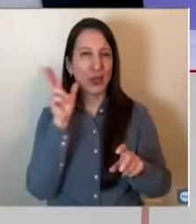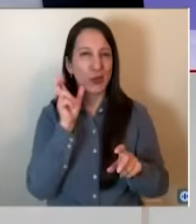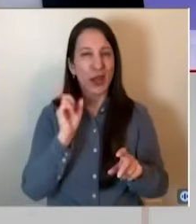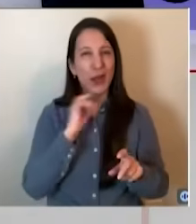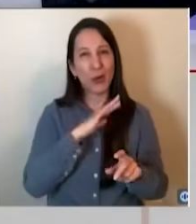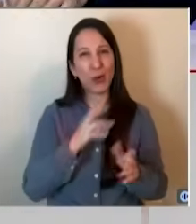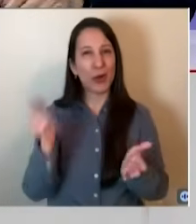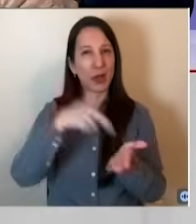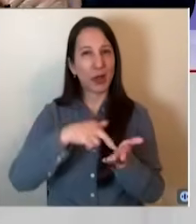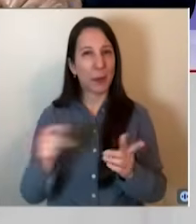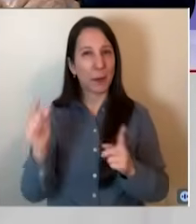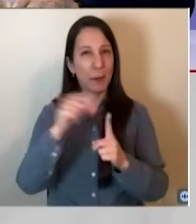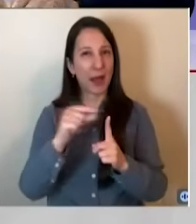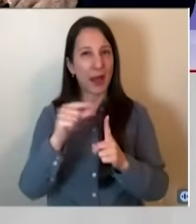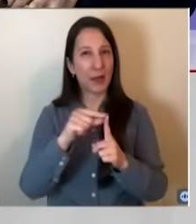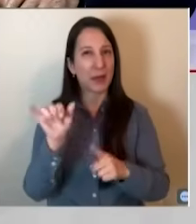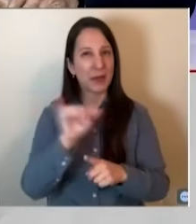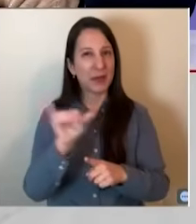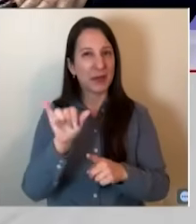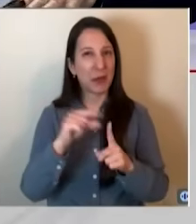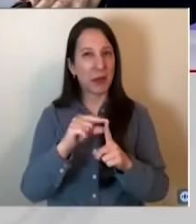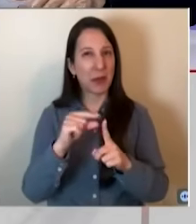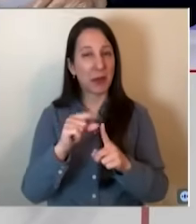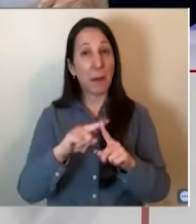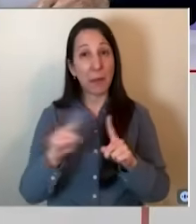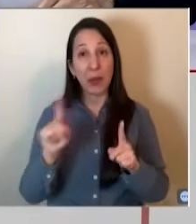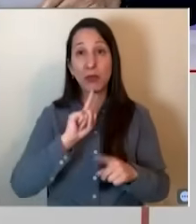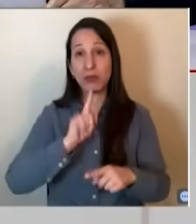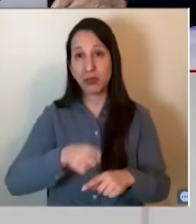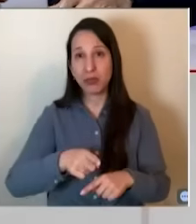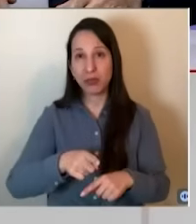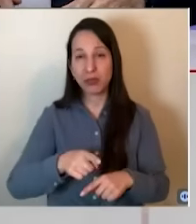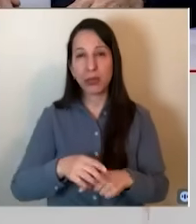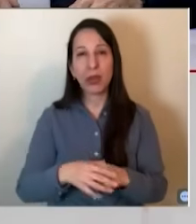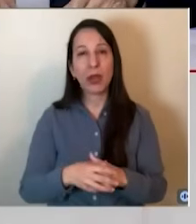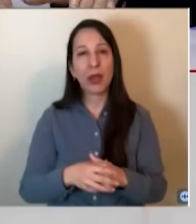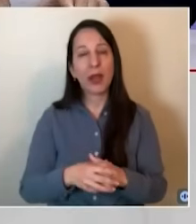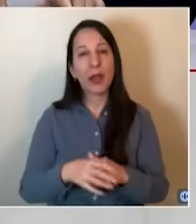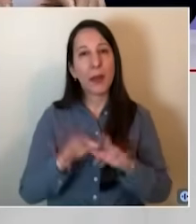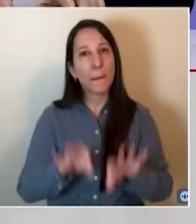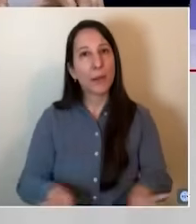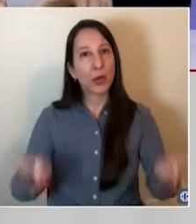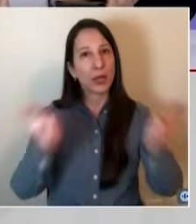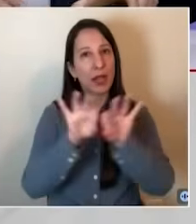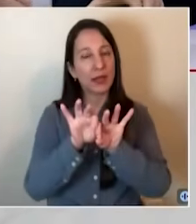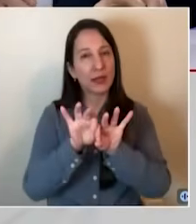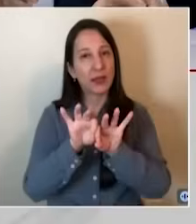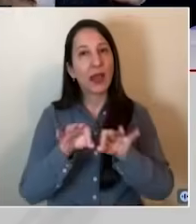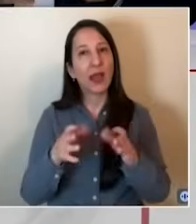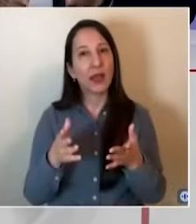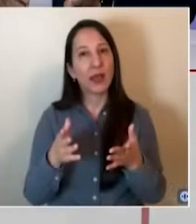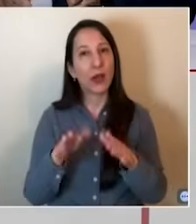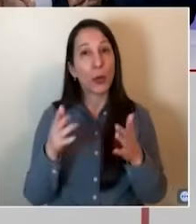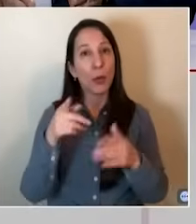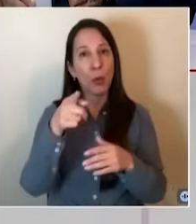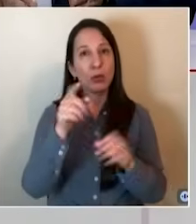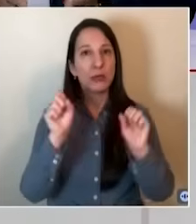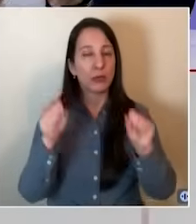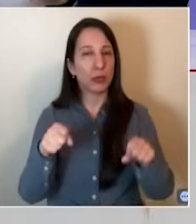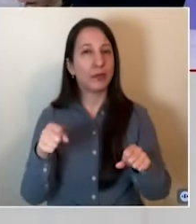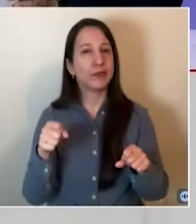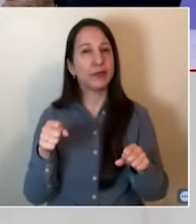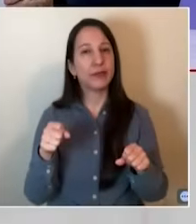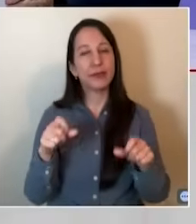repetido, suena lo mismo de siempre, pero es cierto. Lo importante es cómo uno va poniendo una foto